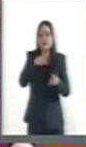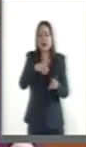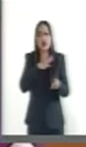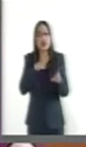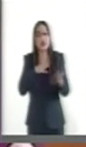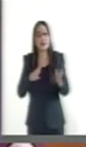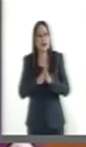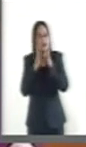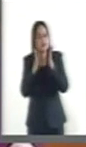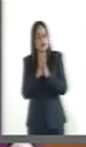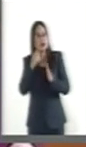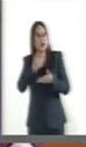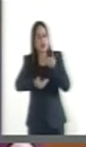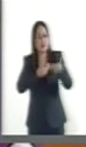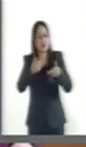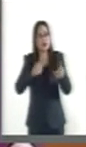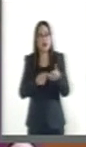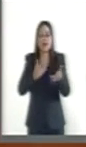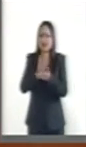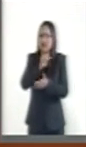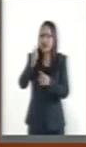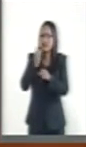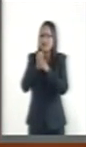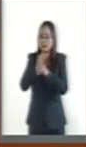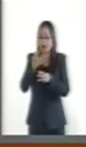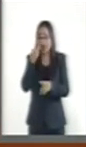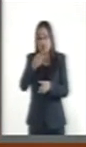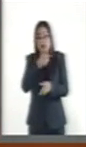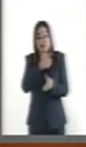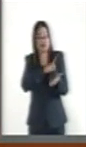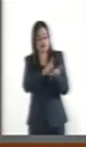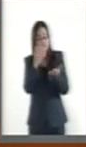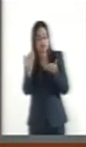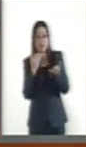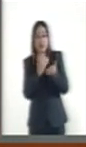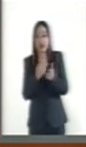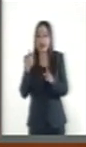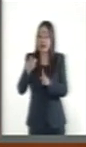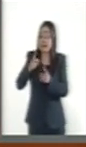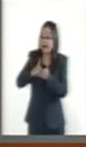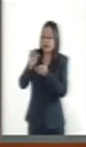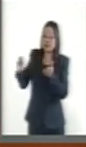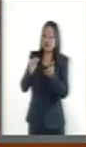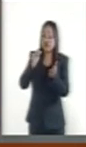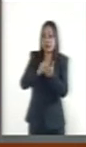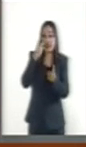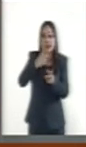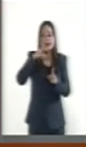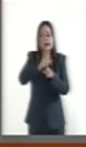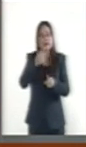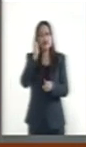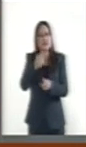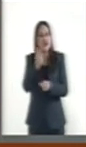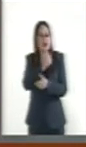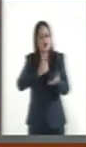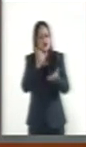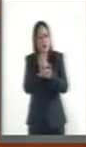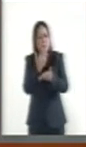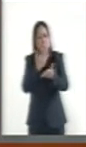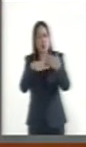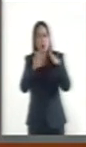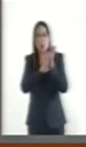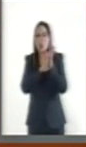participación y acceso a la información. Este derecho tiene como finalidad alcanzar ciudades prósperas donde